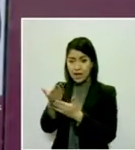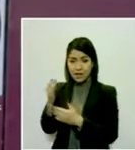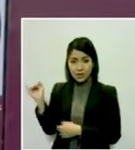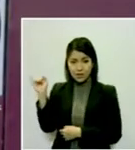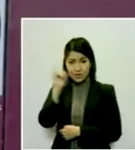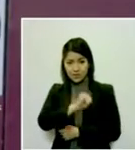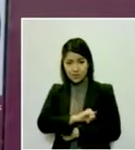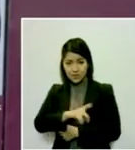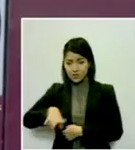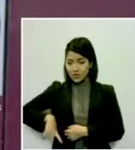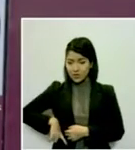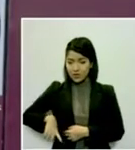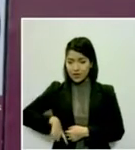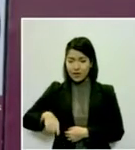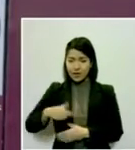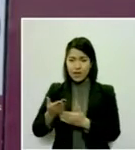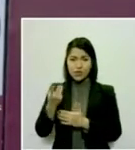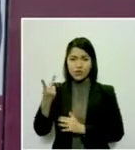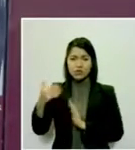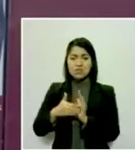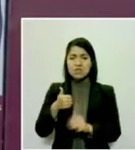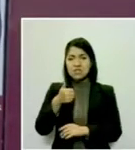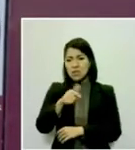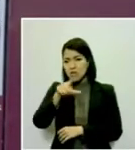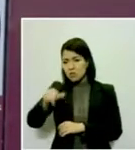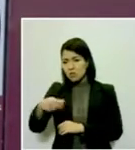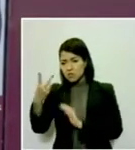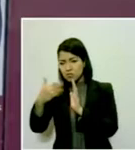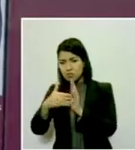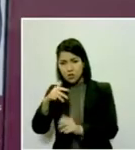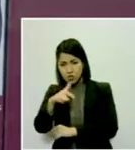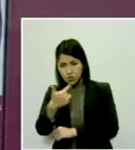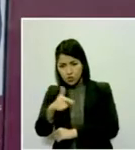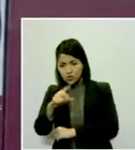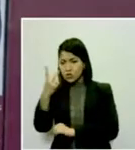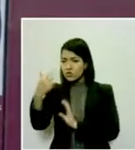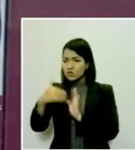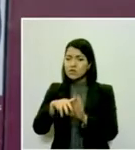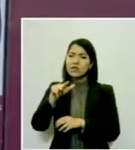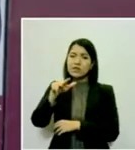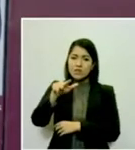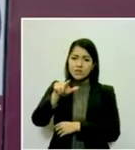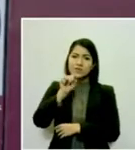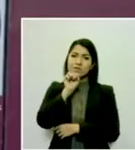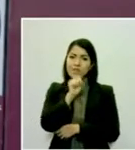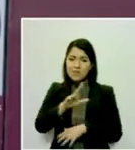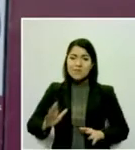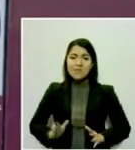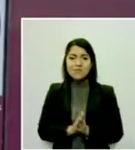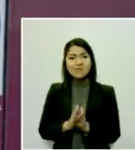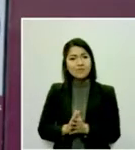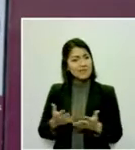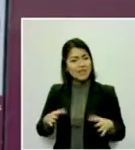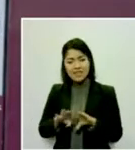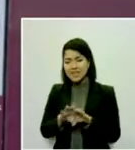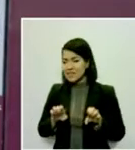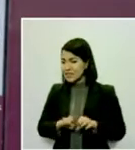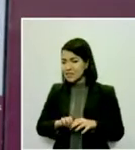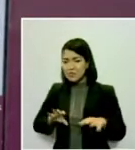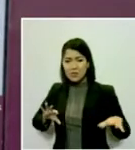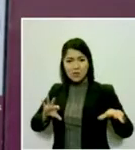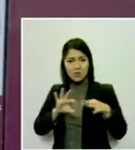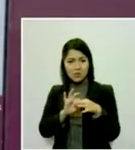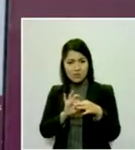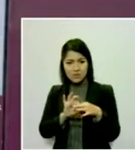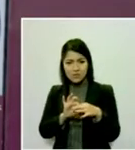Andrés Manuel López Obrador, en 2006, en 2012, en 2018. Somos del mismo equipo,